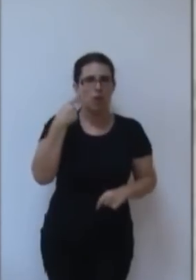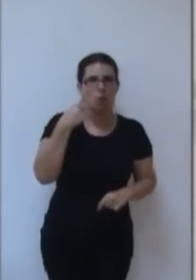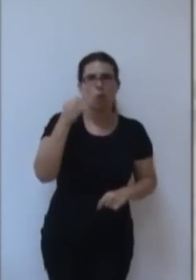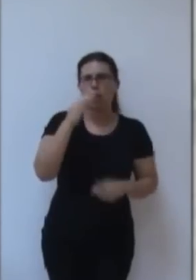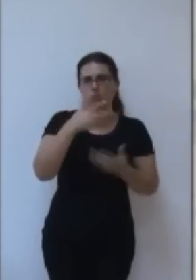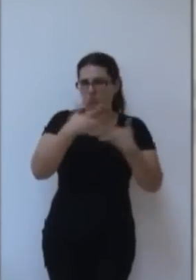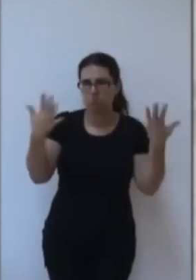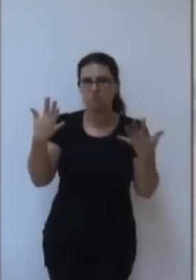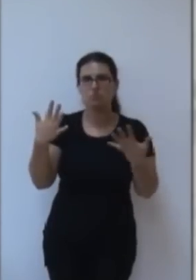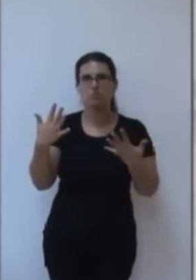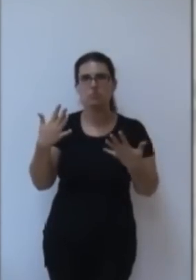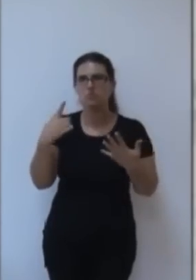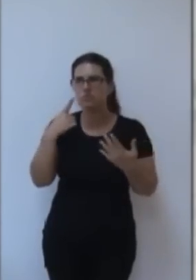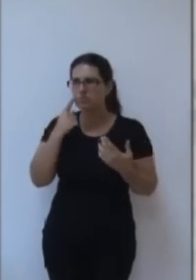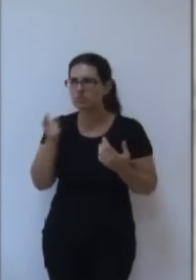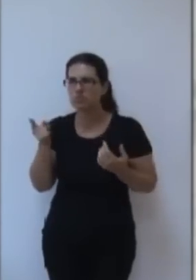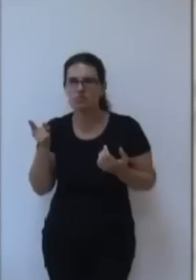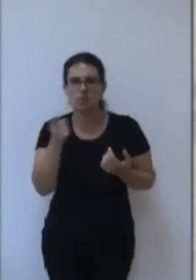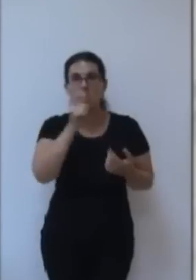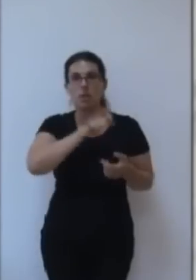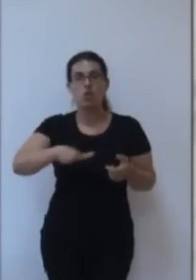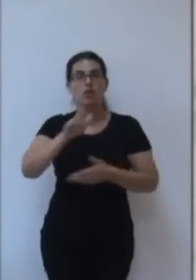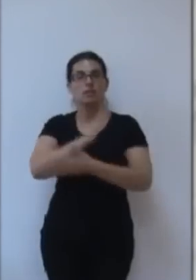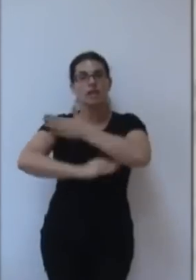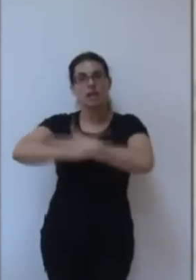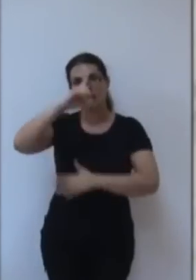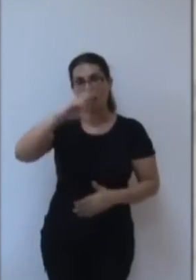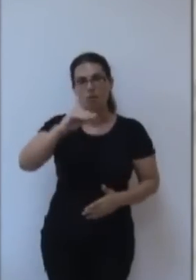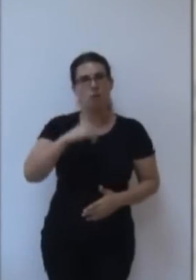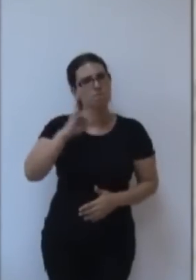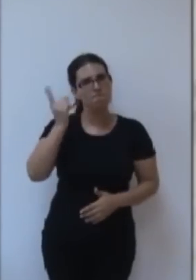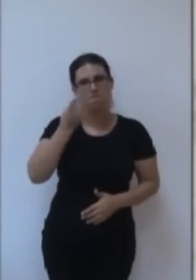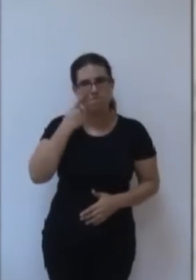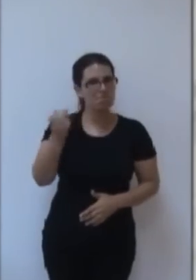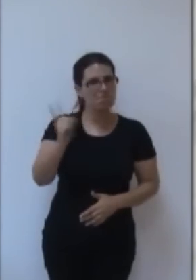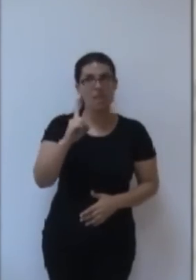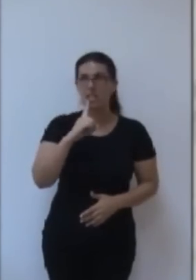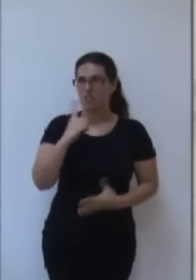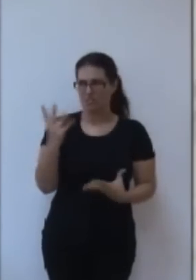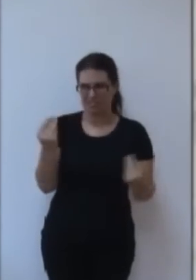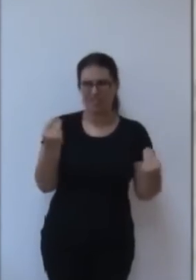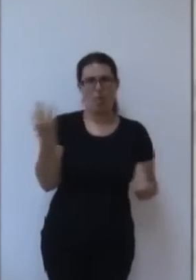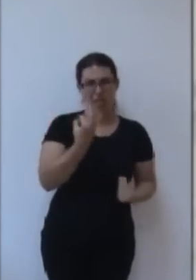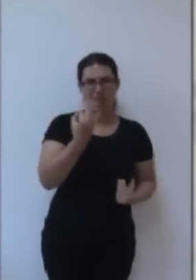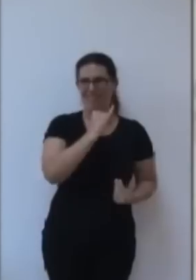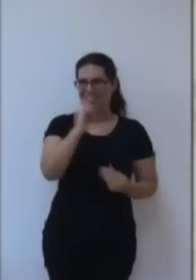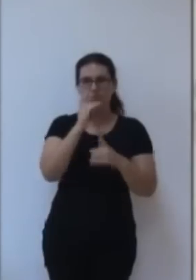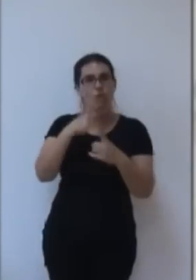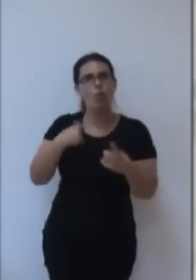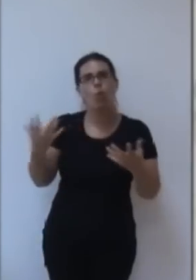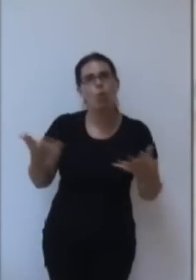mucho encontrar las personas, ¿no? Y son muchas, o sea, tienen que estar, ¿no?, en algún lado.